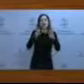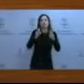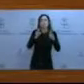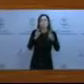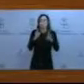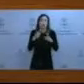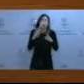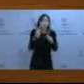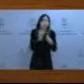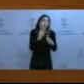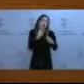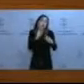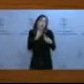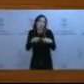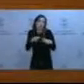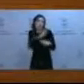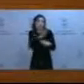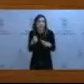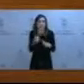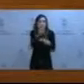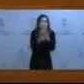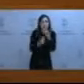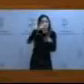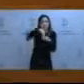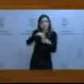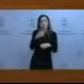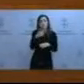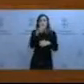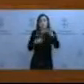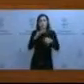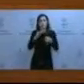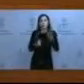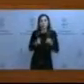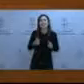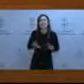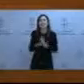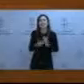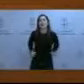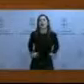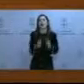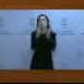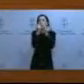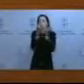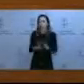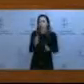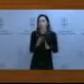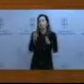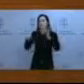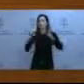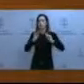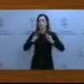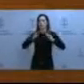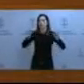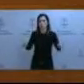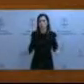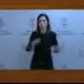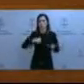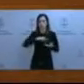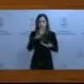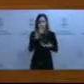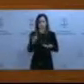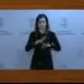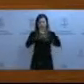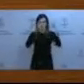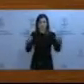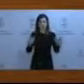Justicia de Asturias, que se cuantificaran y que se hiciera una concreción de los plazos para arreglarlo. Abiertamente, no imponíamos ningún